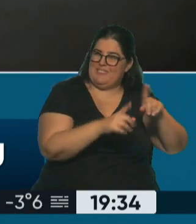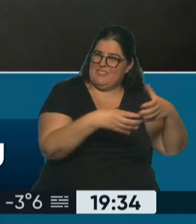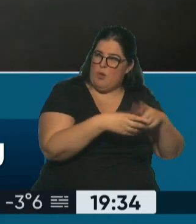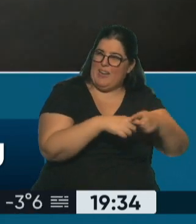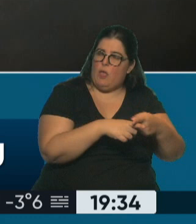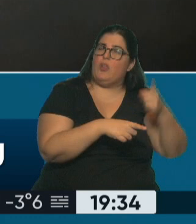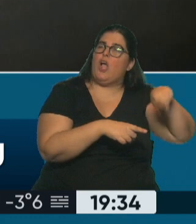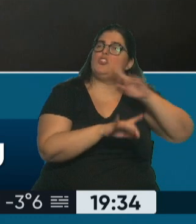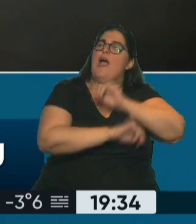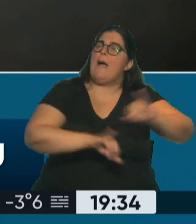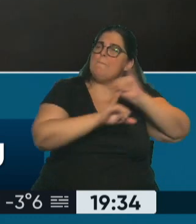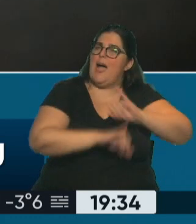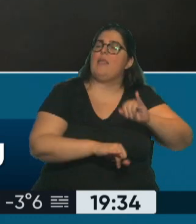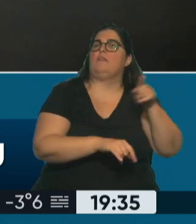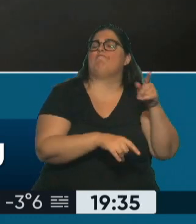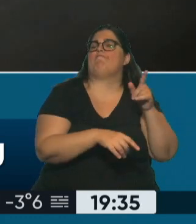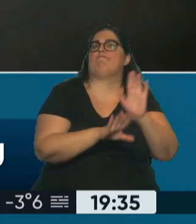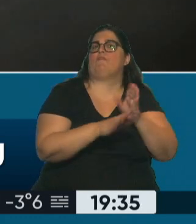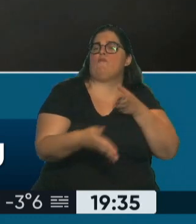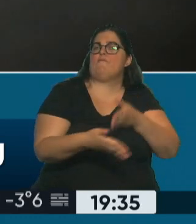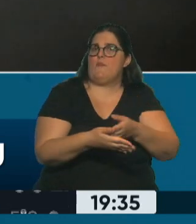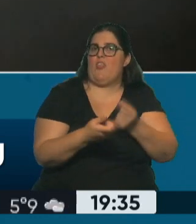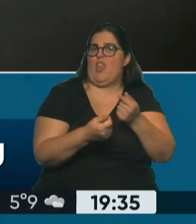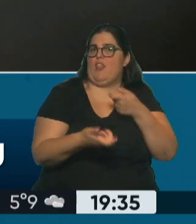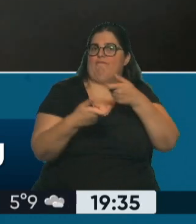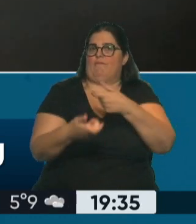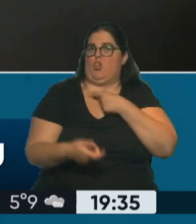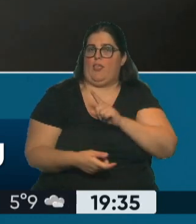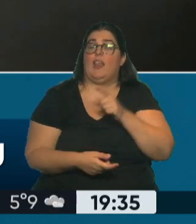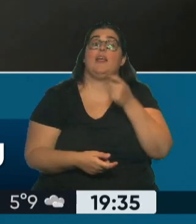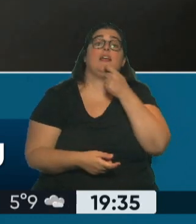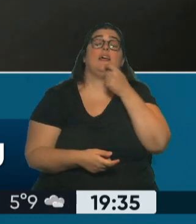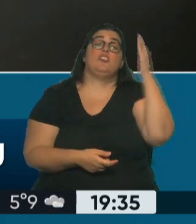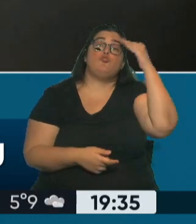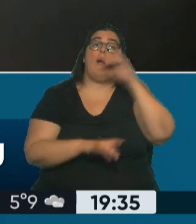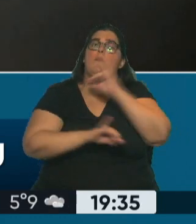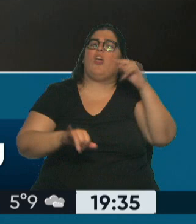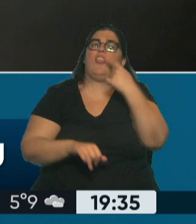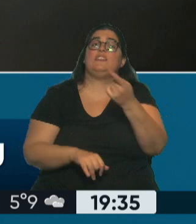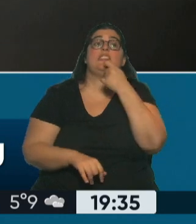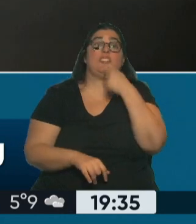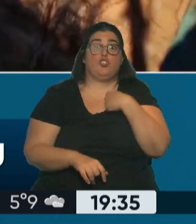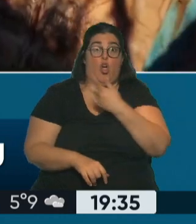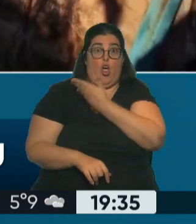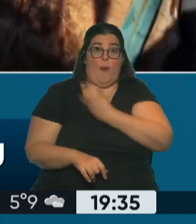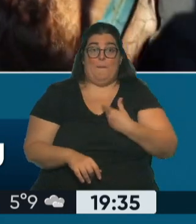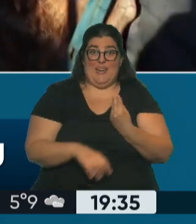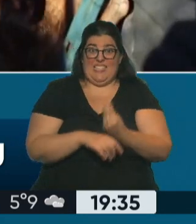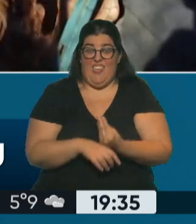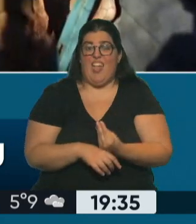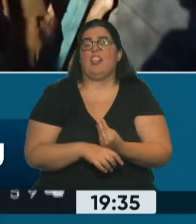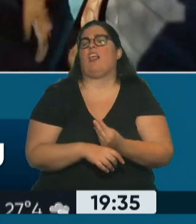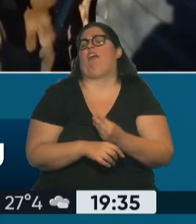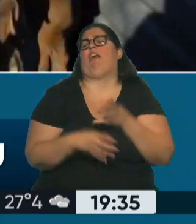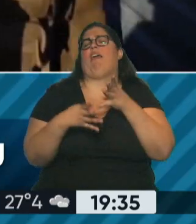campaña electoral, un Trump que dice, si yo estuviese gobernando, la guerra habría durado 24 horas, se oponen a desbloquear